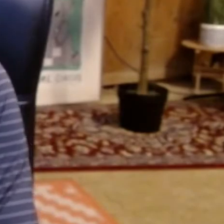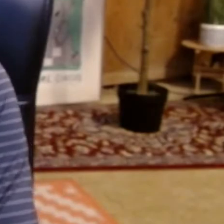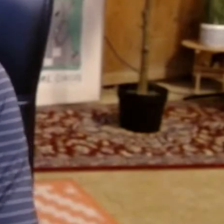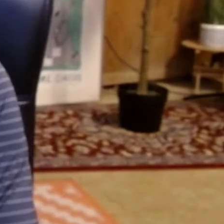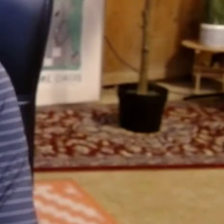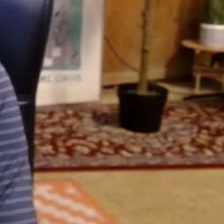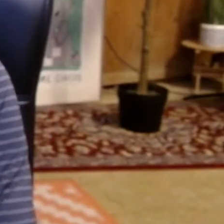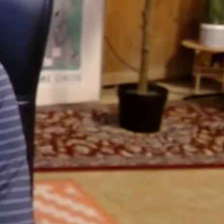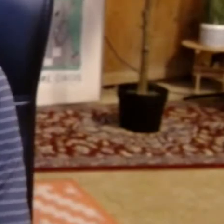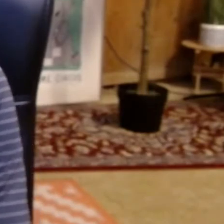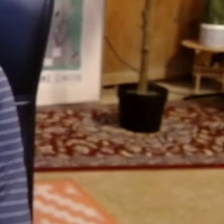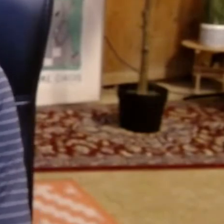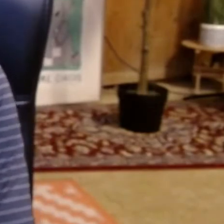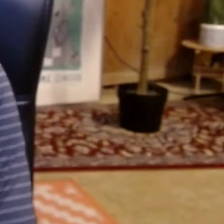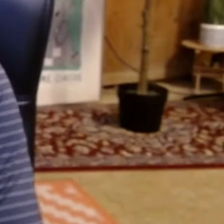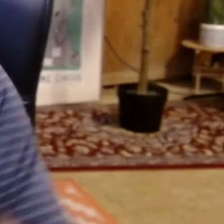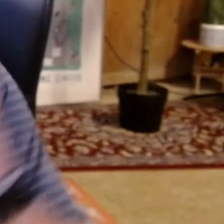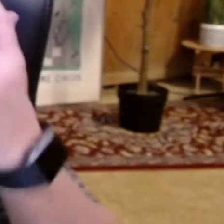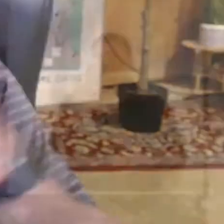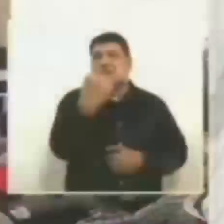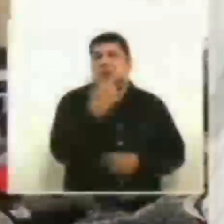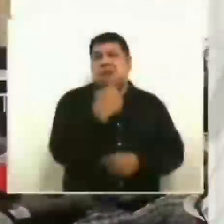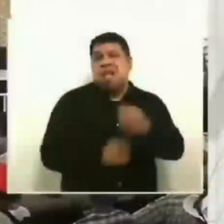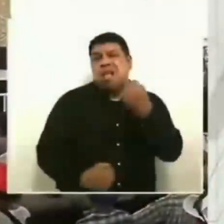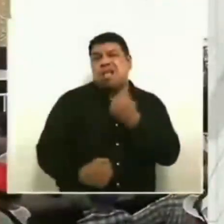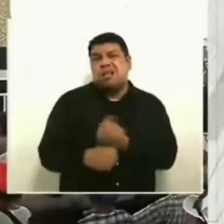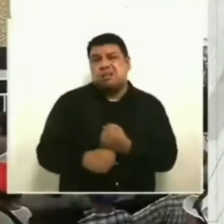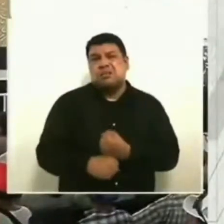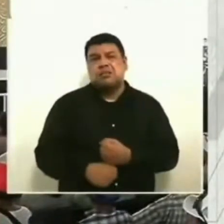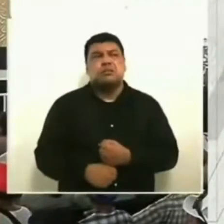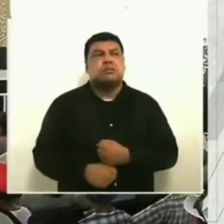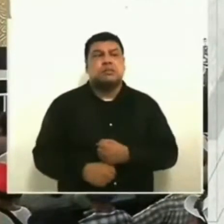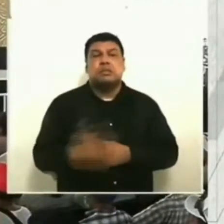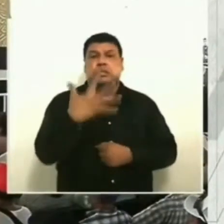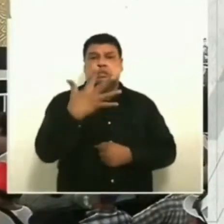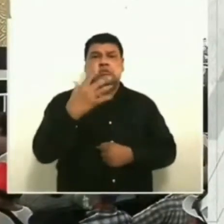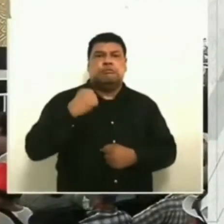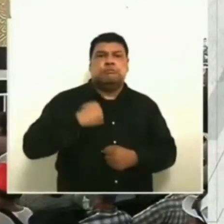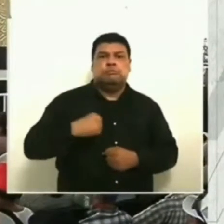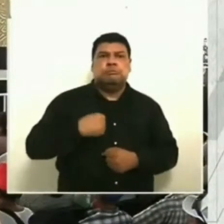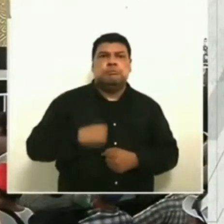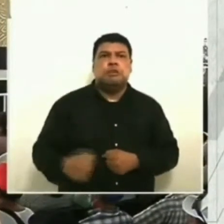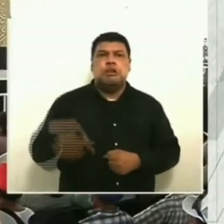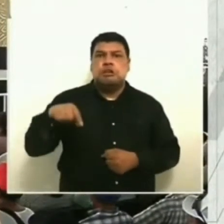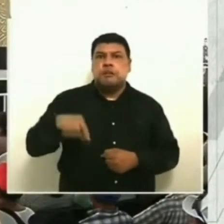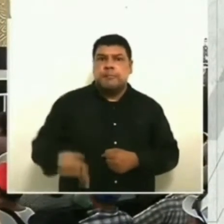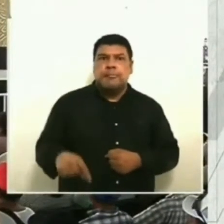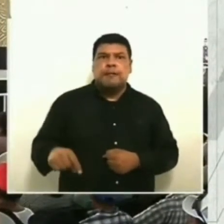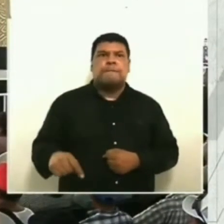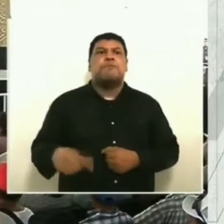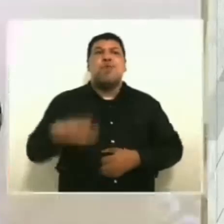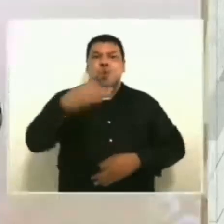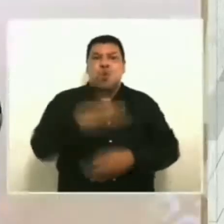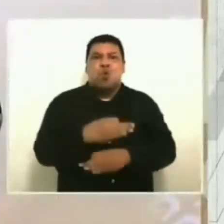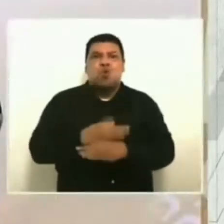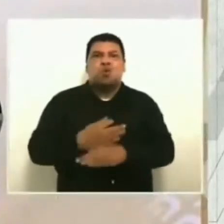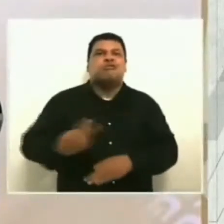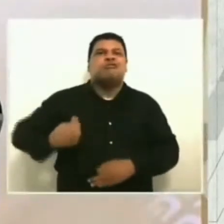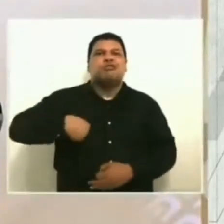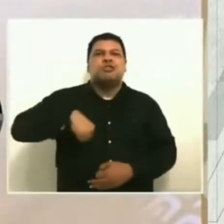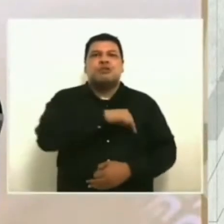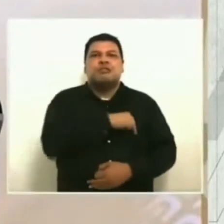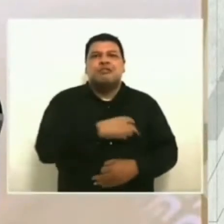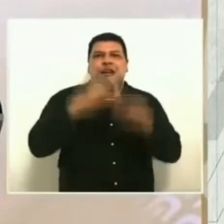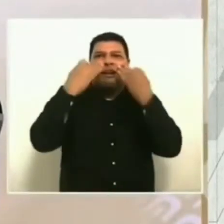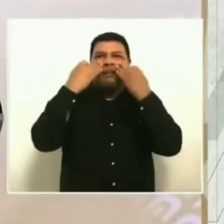sureste mexicano, ya ve que estuvo en Suagua, ahí estuvo con Diego Elías Cedillo, y bueno, pues esta fue la inauguración del camino